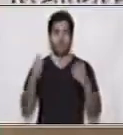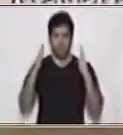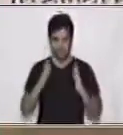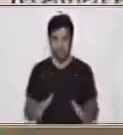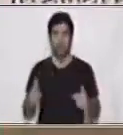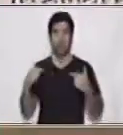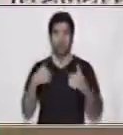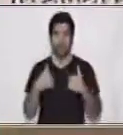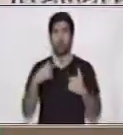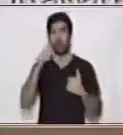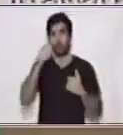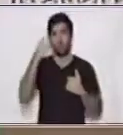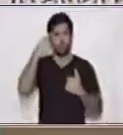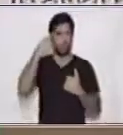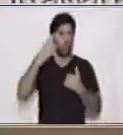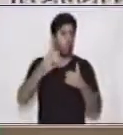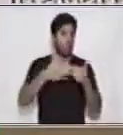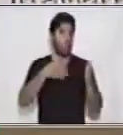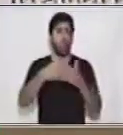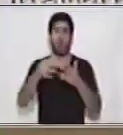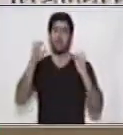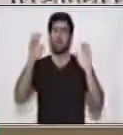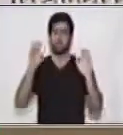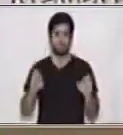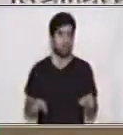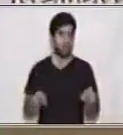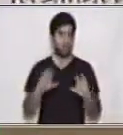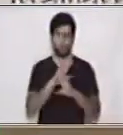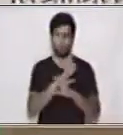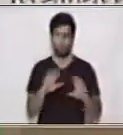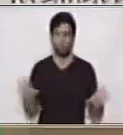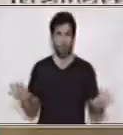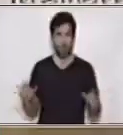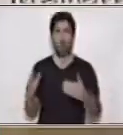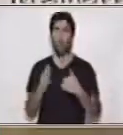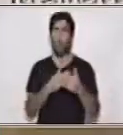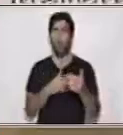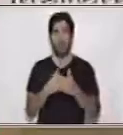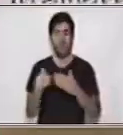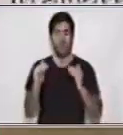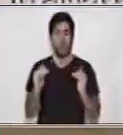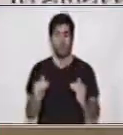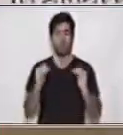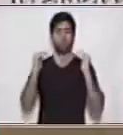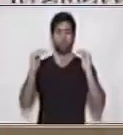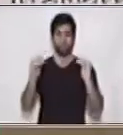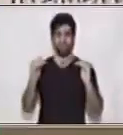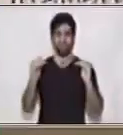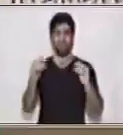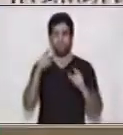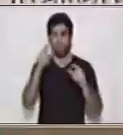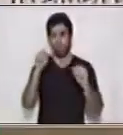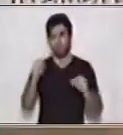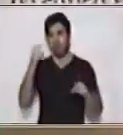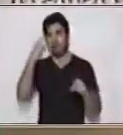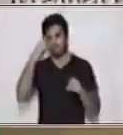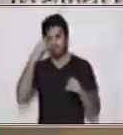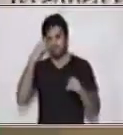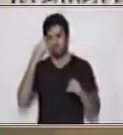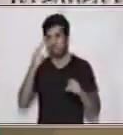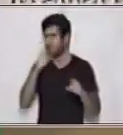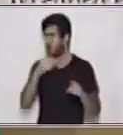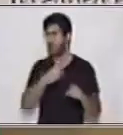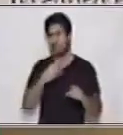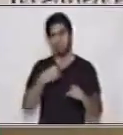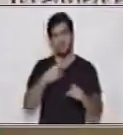Puede ser cualquier persona, cualquier profesión que tú elijas, o puede ser incluso tu personaje favorito de alguna caricatura o alguien